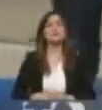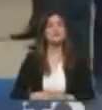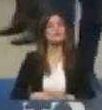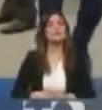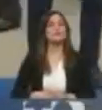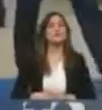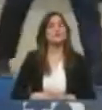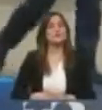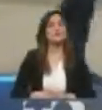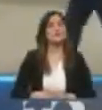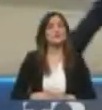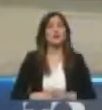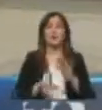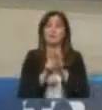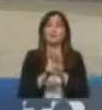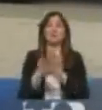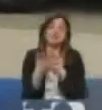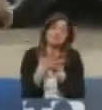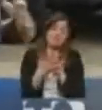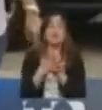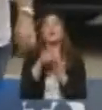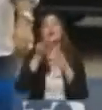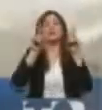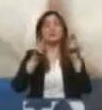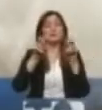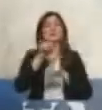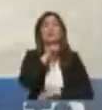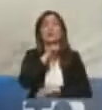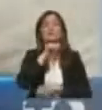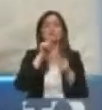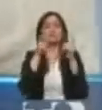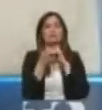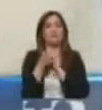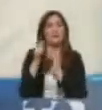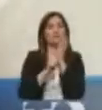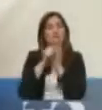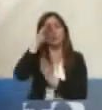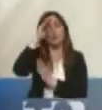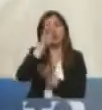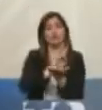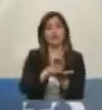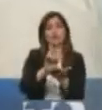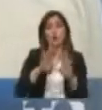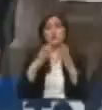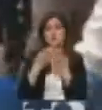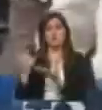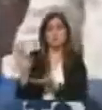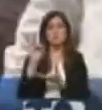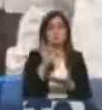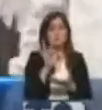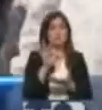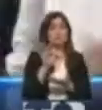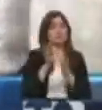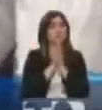Cambios en el COIP se avecinan, propuestos por el mismo ministro del Interior, quien en dos semanas tendrá lista una comisión que involucrará a los pedidos del alcalde